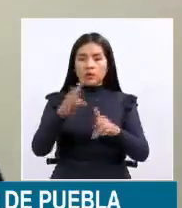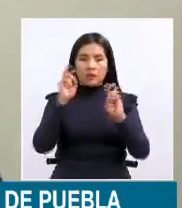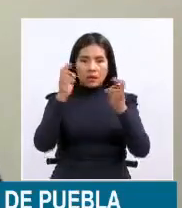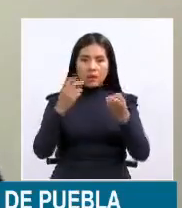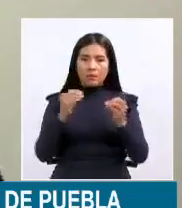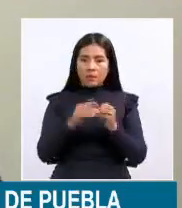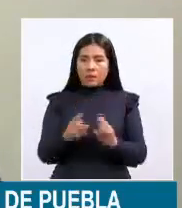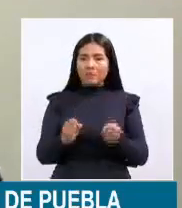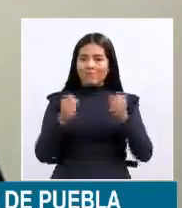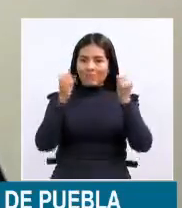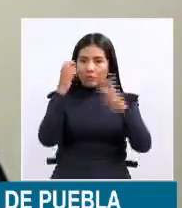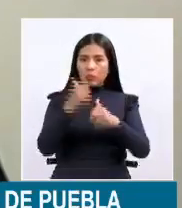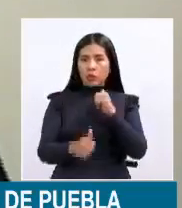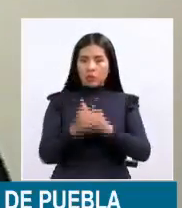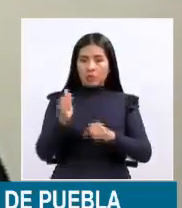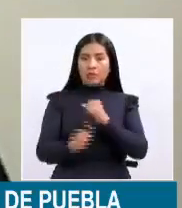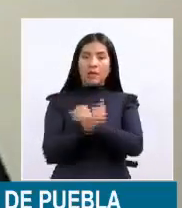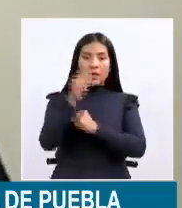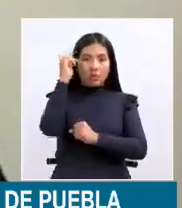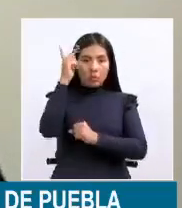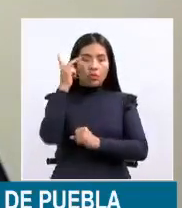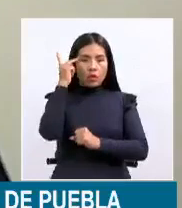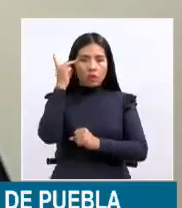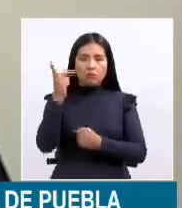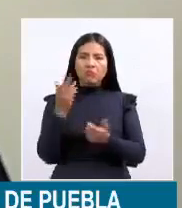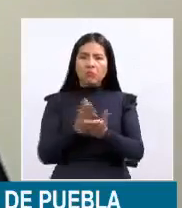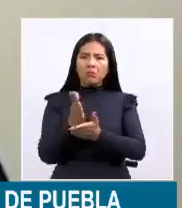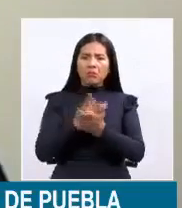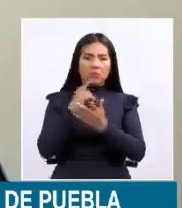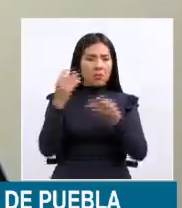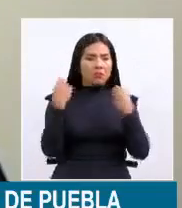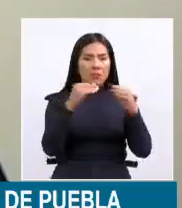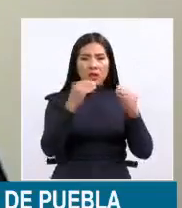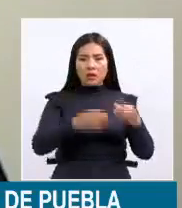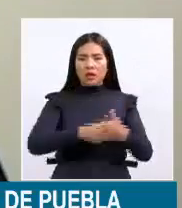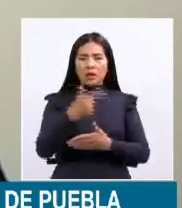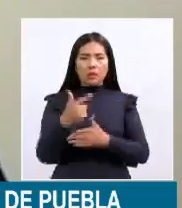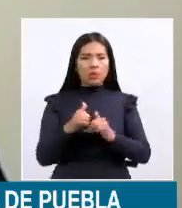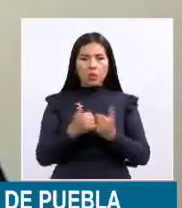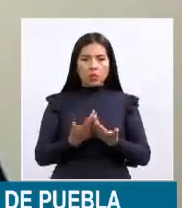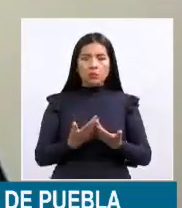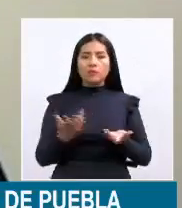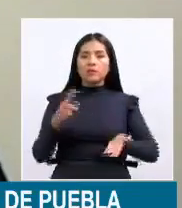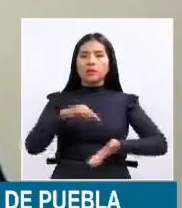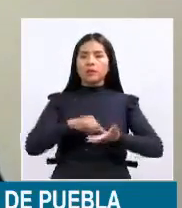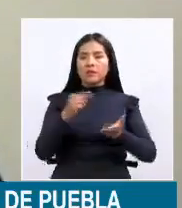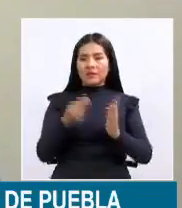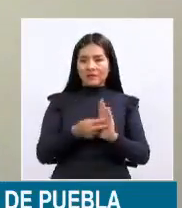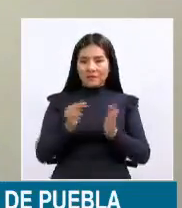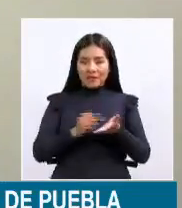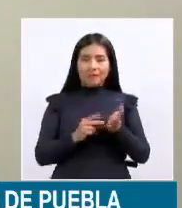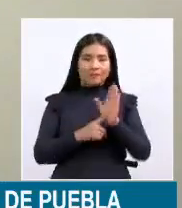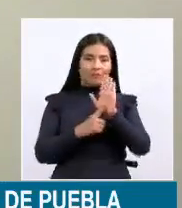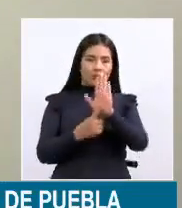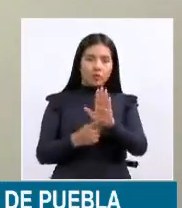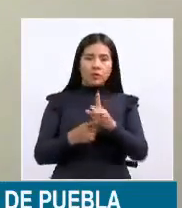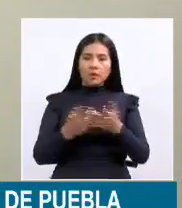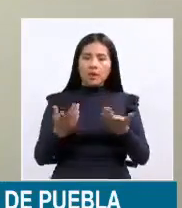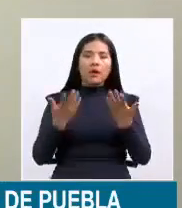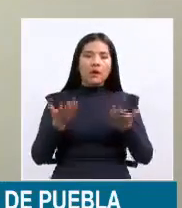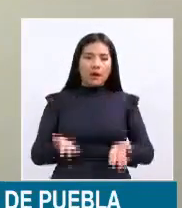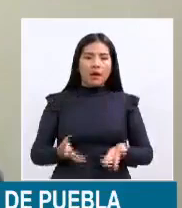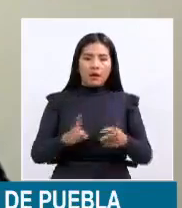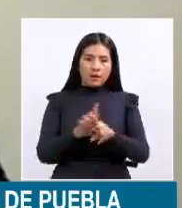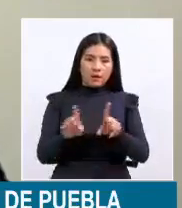tensión política, muestra que digamos, todavía hay vía libre, de